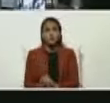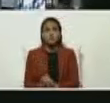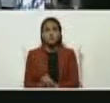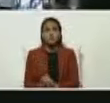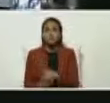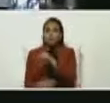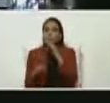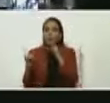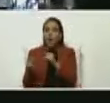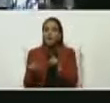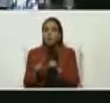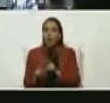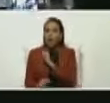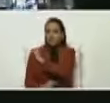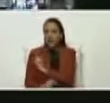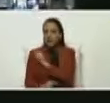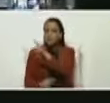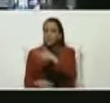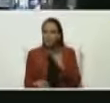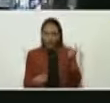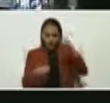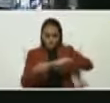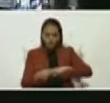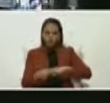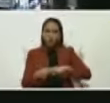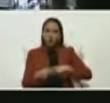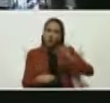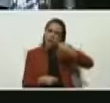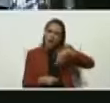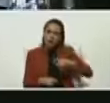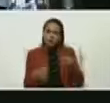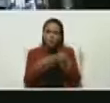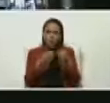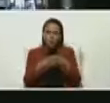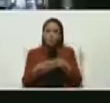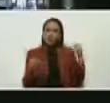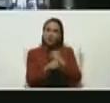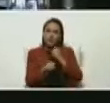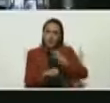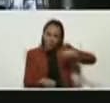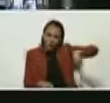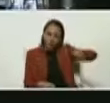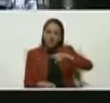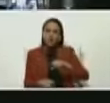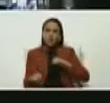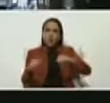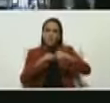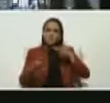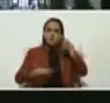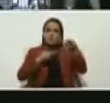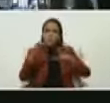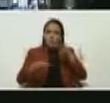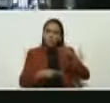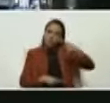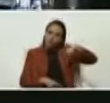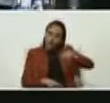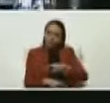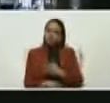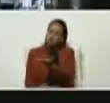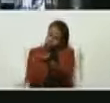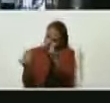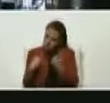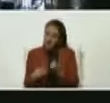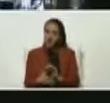tienes condiciones para incorporarte a los equipos de trabajo nuestros en el movimiento político Ruptura.